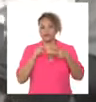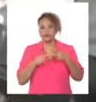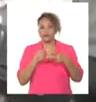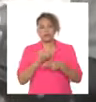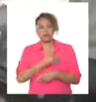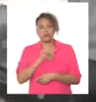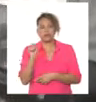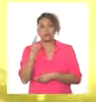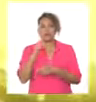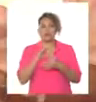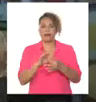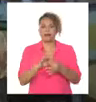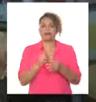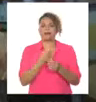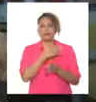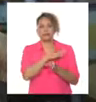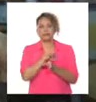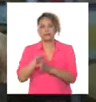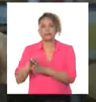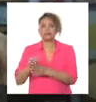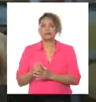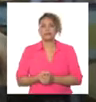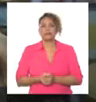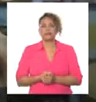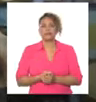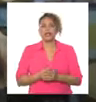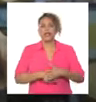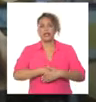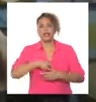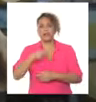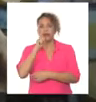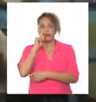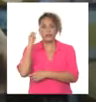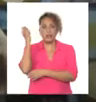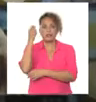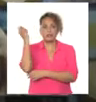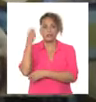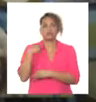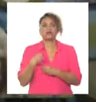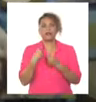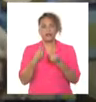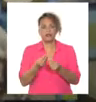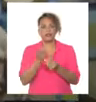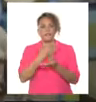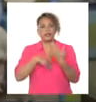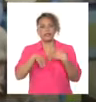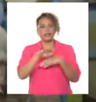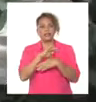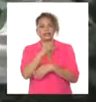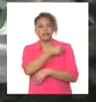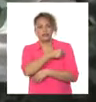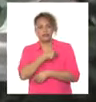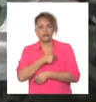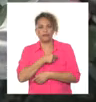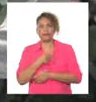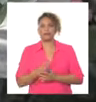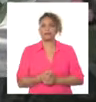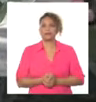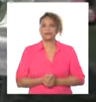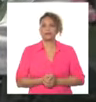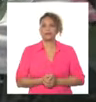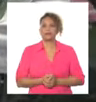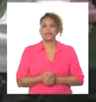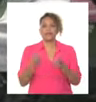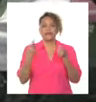grado. Mereció también la réplica del machete de Máximo Gómez del Ministerio de las Fuerzas Armadas Revolucionarias. Por